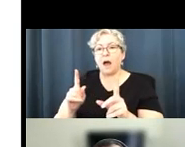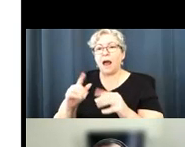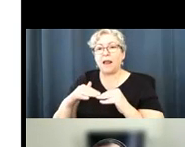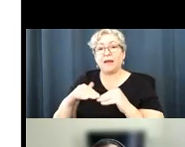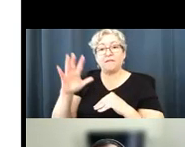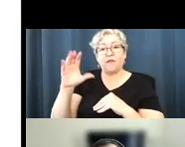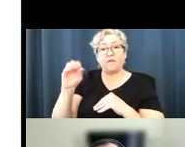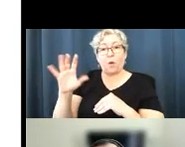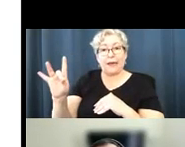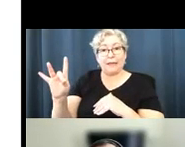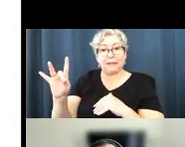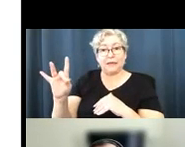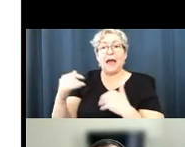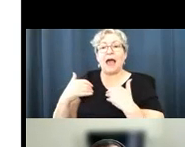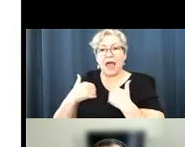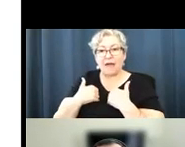de adquisición federal,